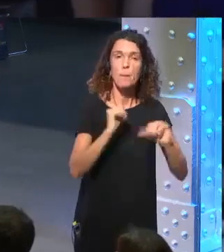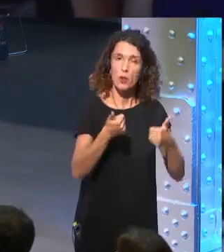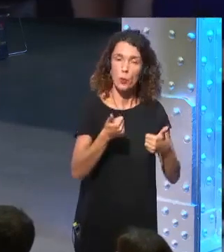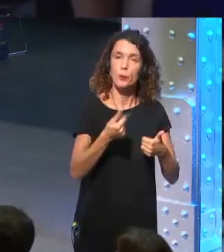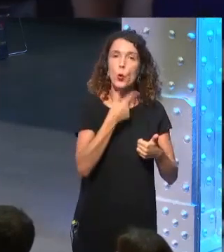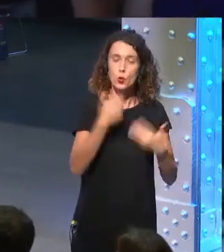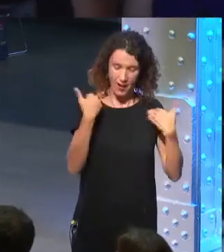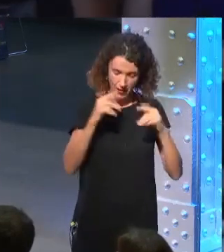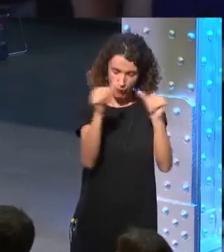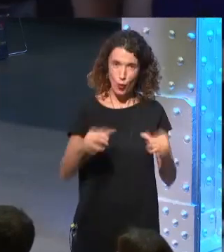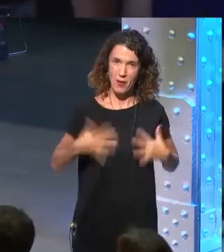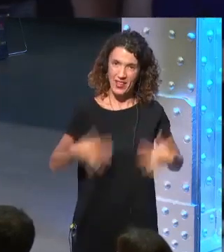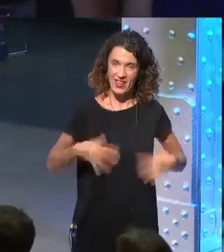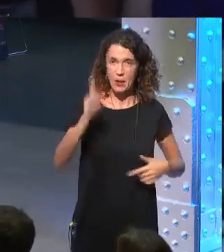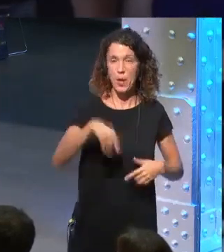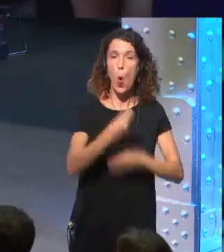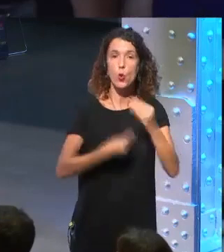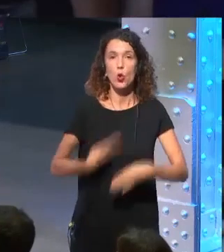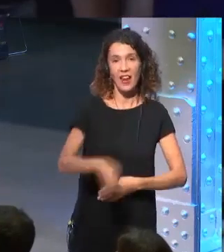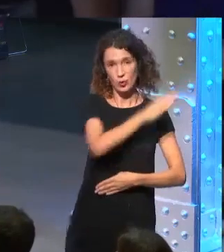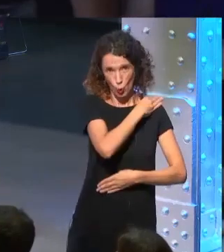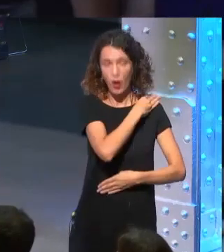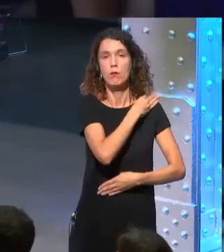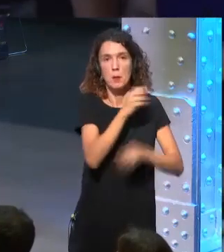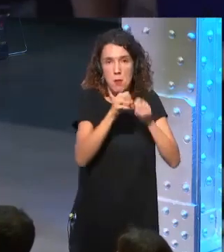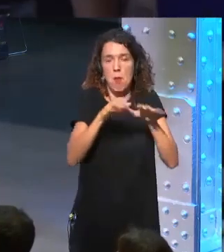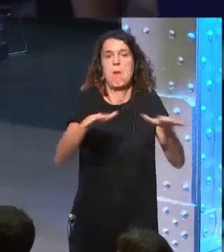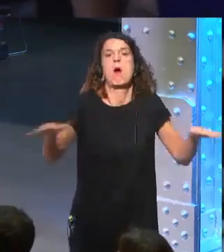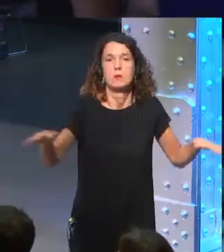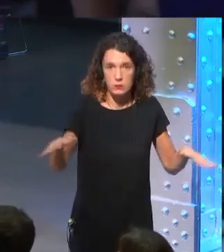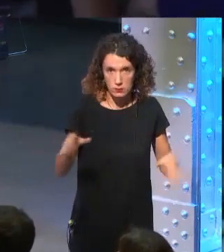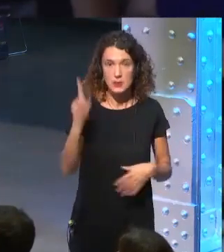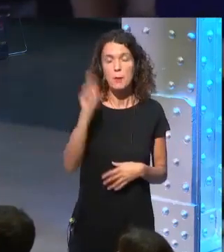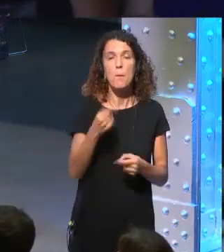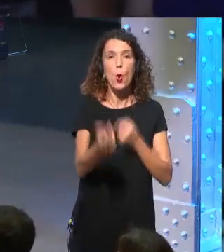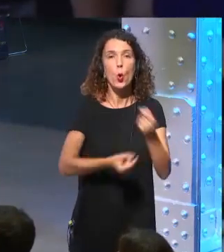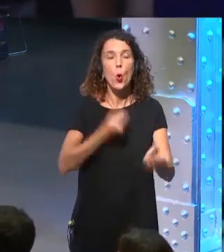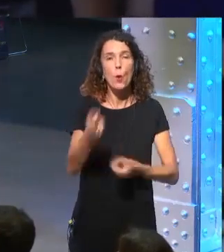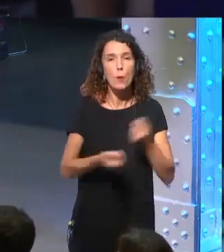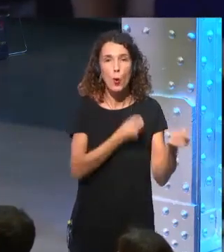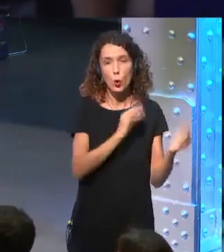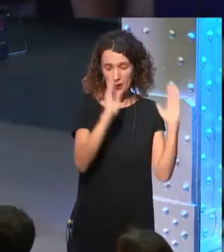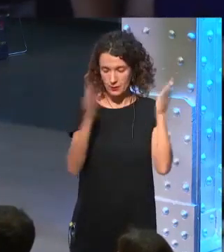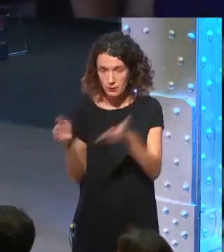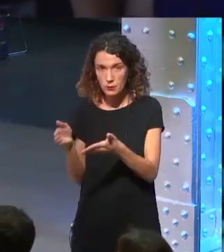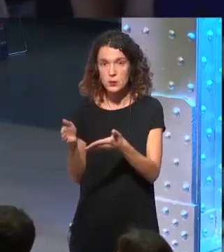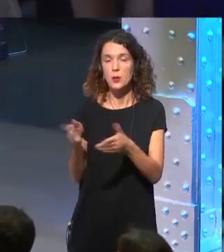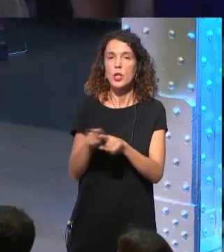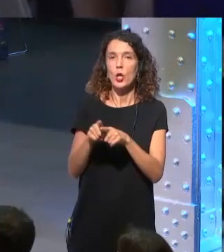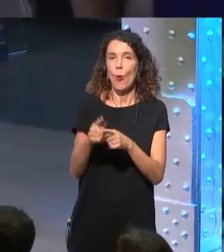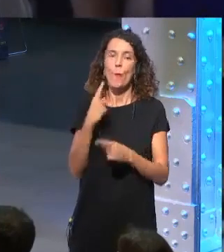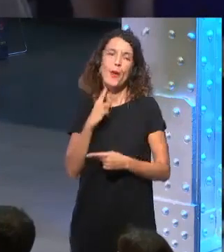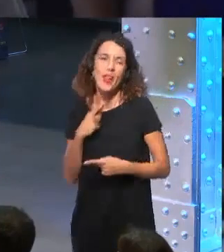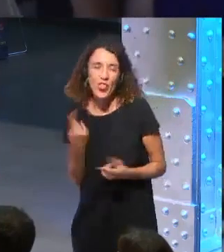nuestra vestimenta y el uso de la toga se extendió. Poco a poco se desviaron hacia los encantos de los vicios,